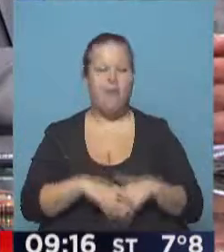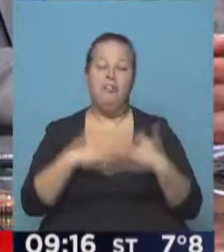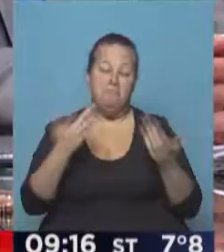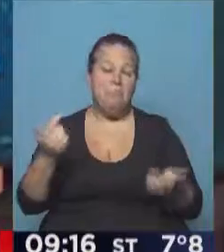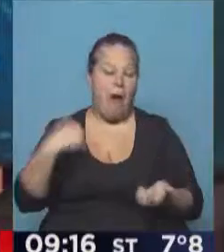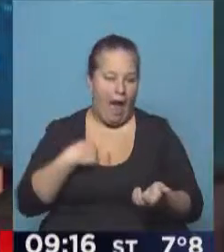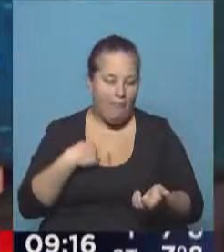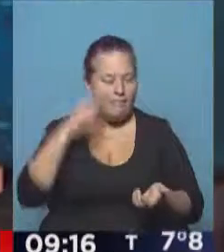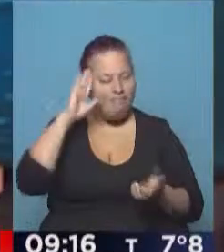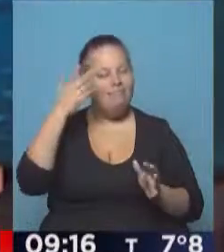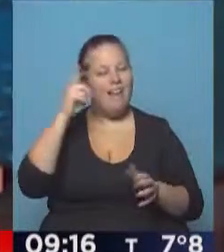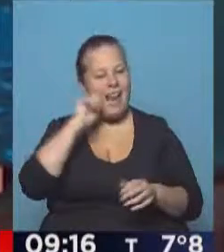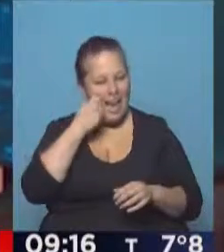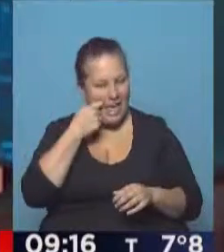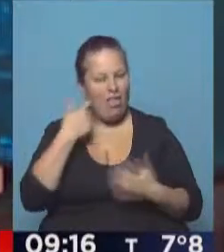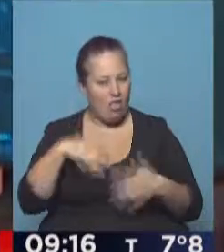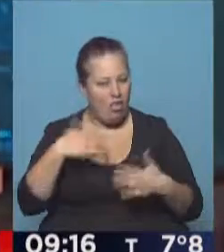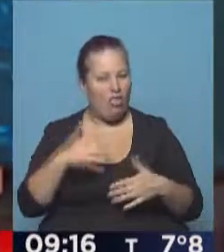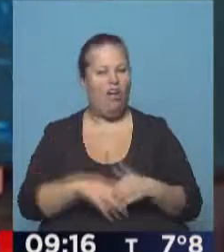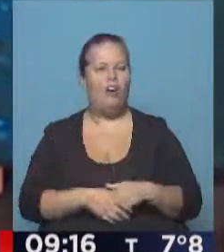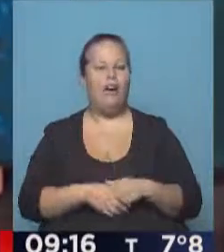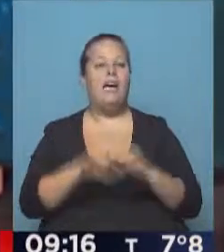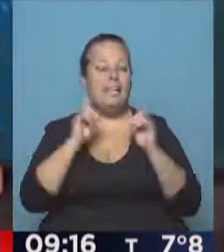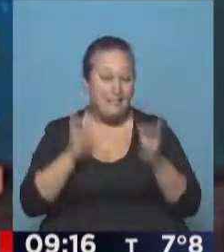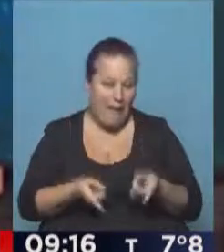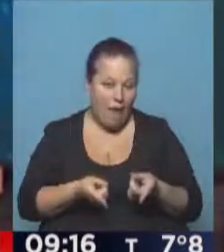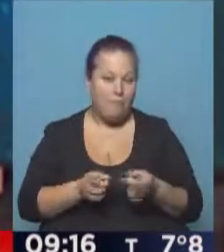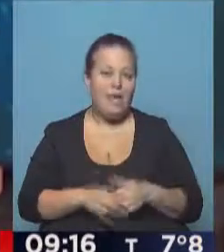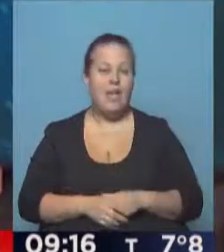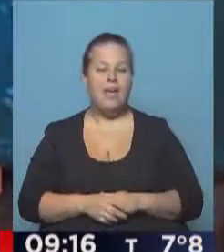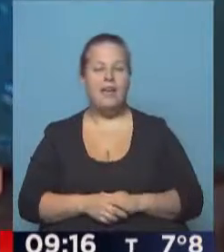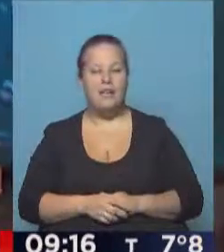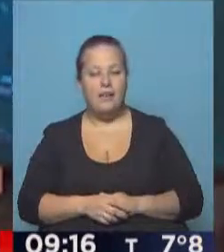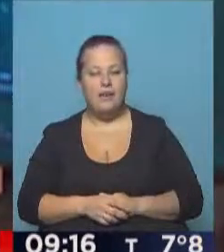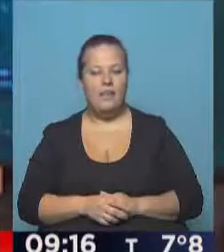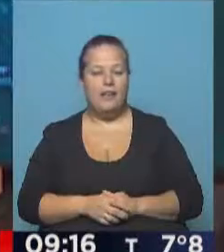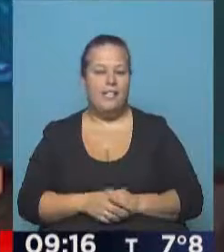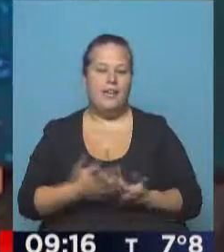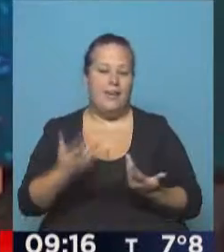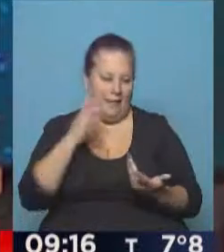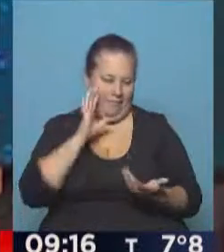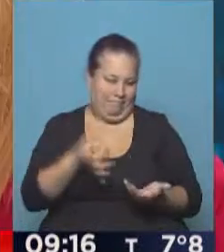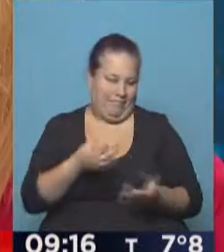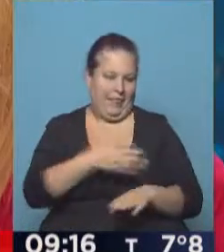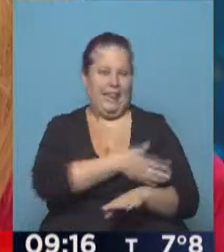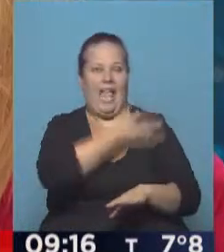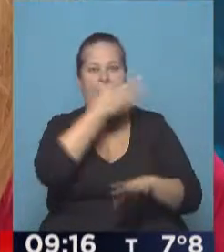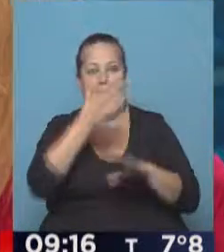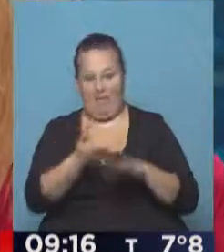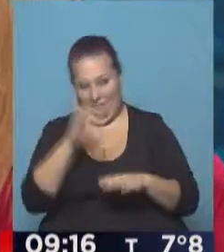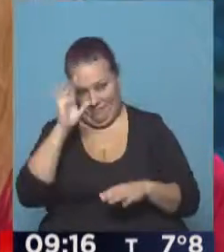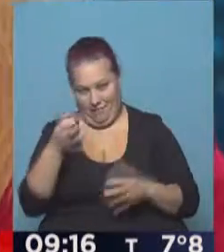para mí es un recuerdo muy grato y al mismo tiempo una evidencia del tiempo